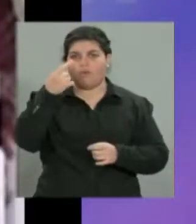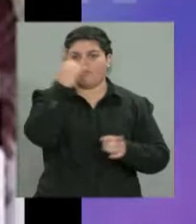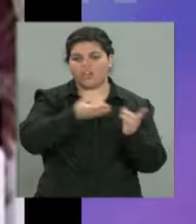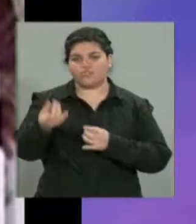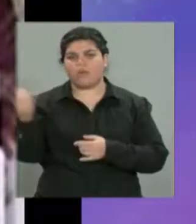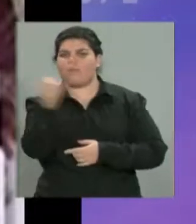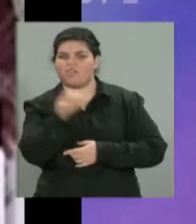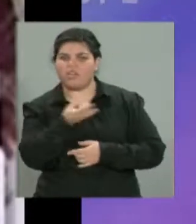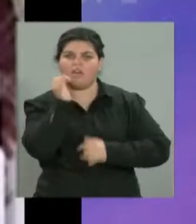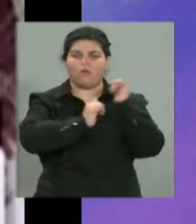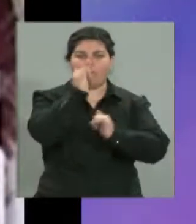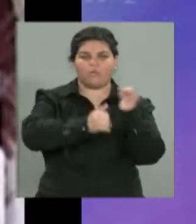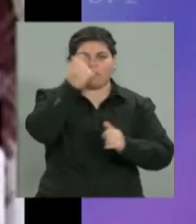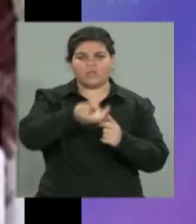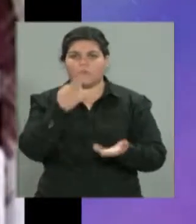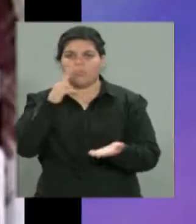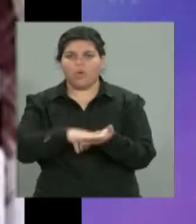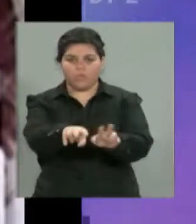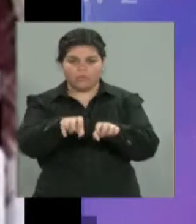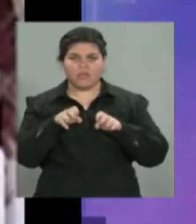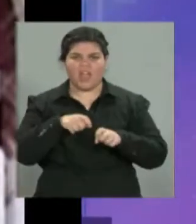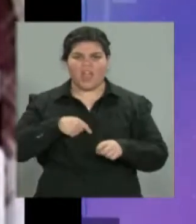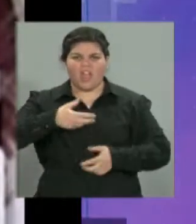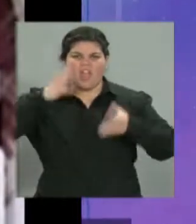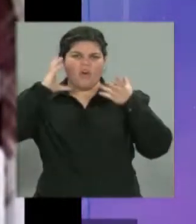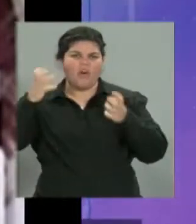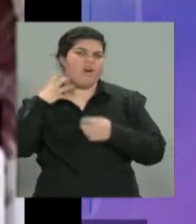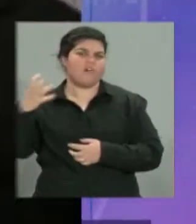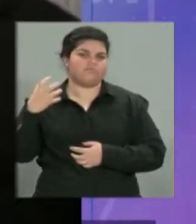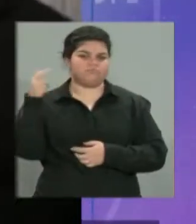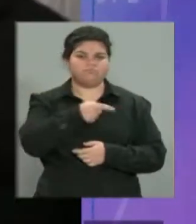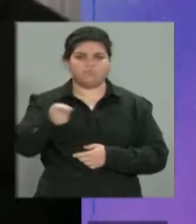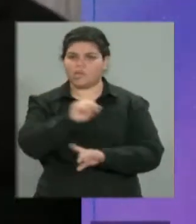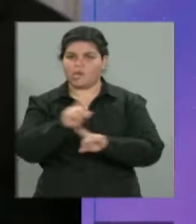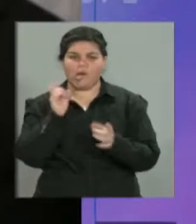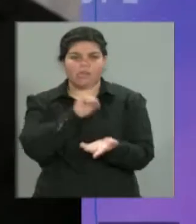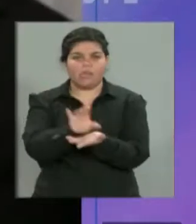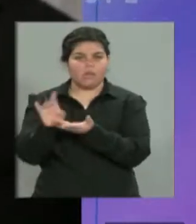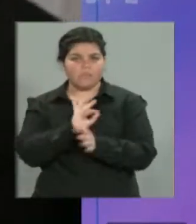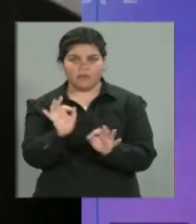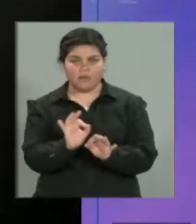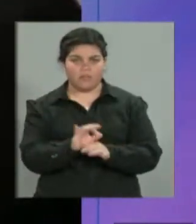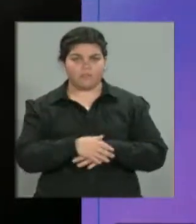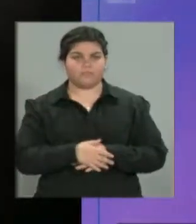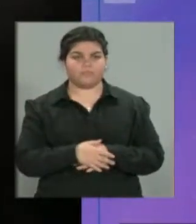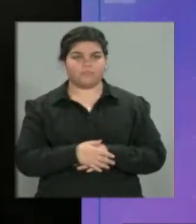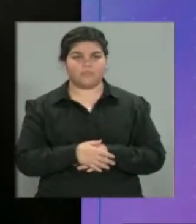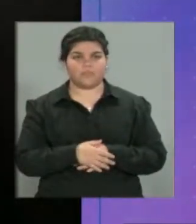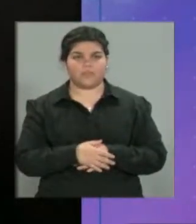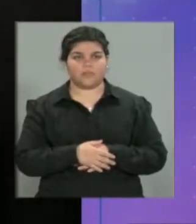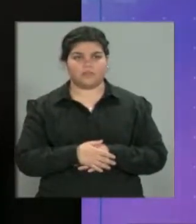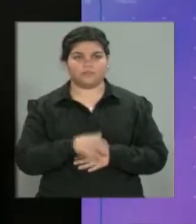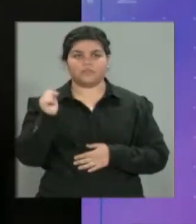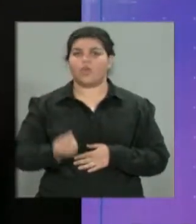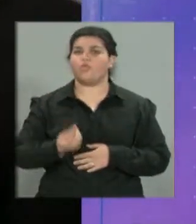con los tramposos, con los recaudadores de impuestos, pero no discriminaba. No me cambie la bocha. La cambia usted a mí. Dios creó